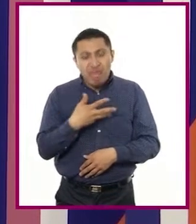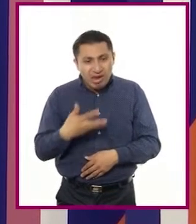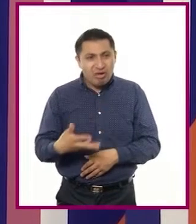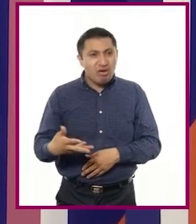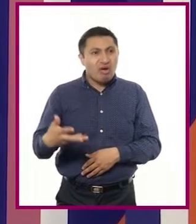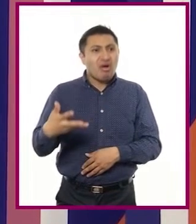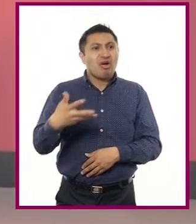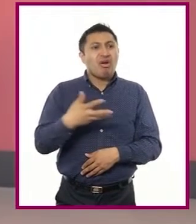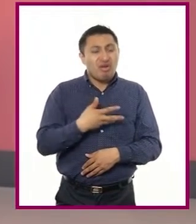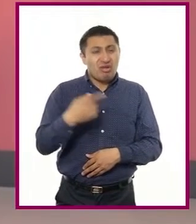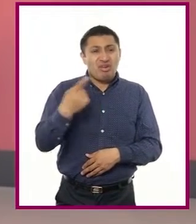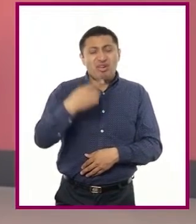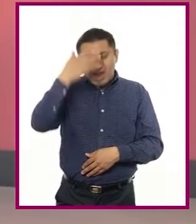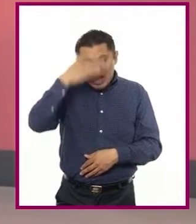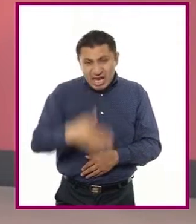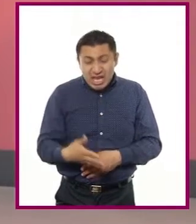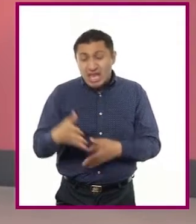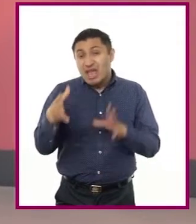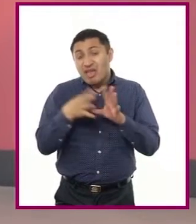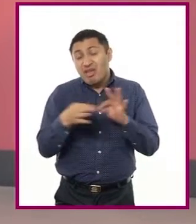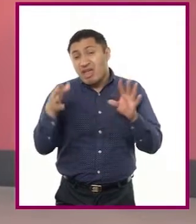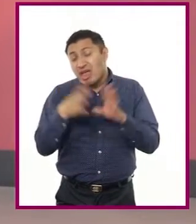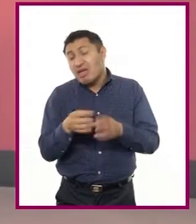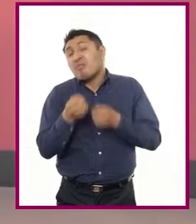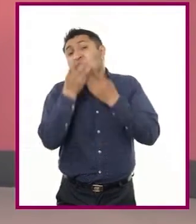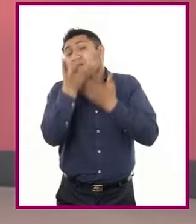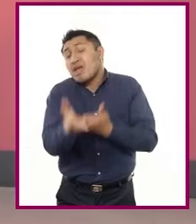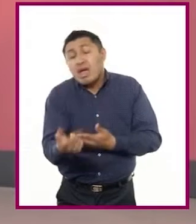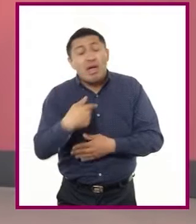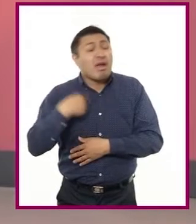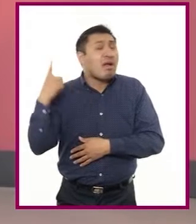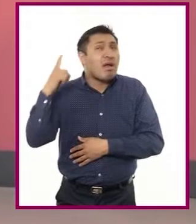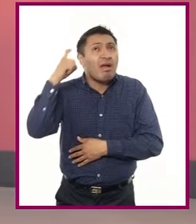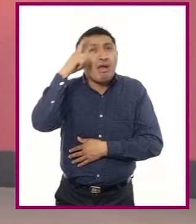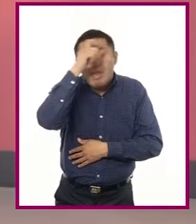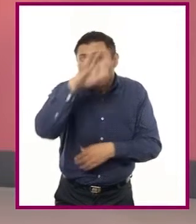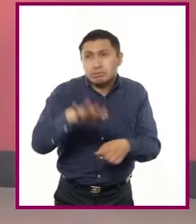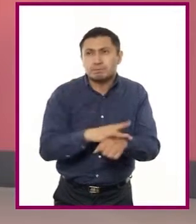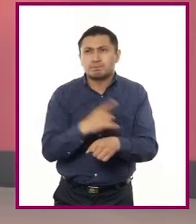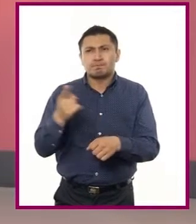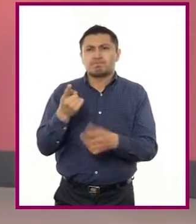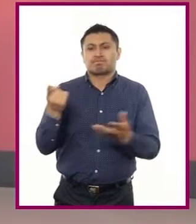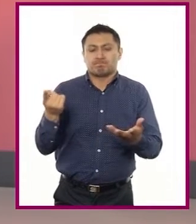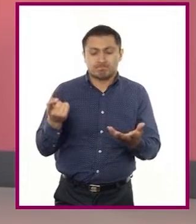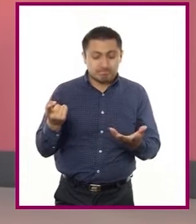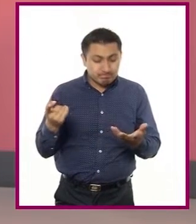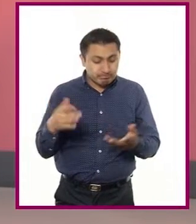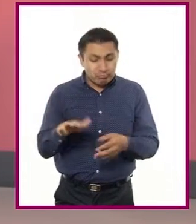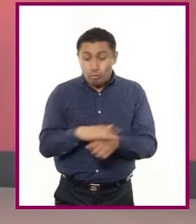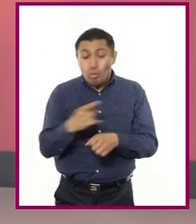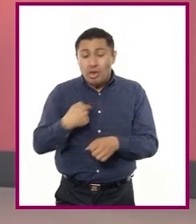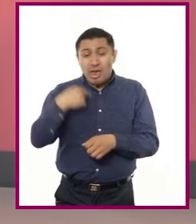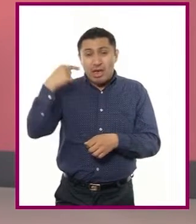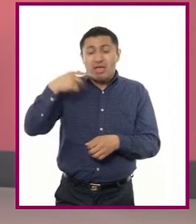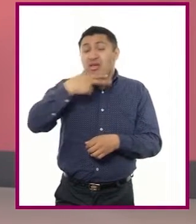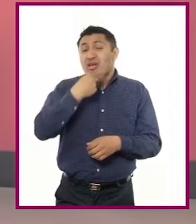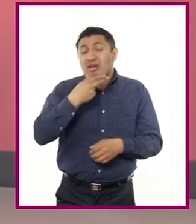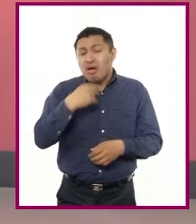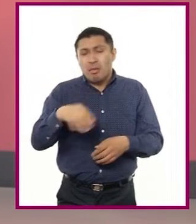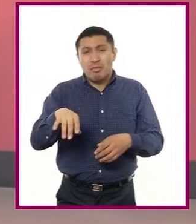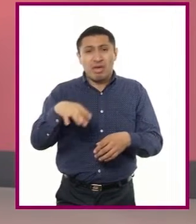que saber explicarme y me cuesta trabajo porque soy un hombre